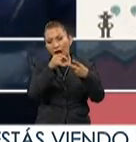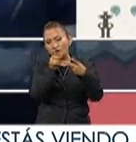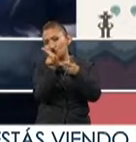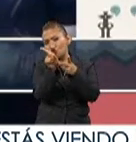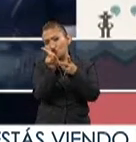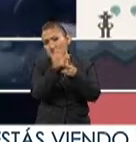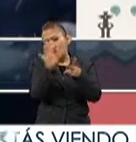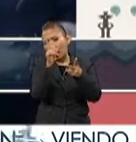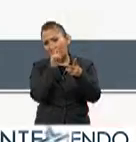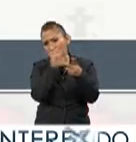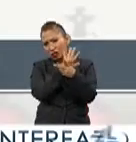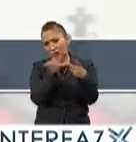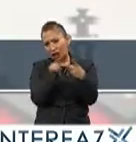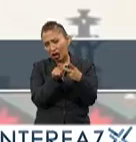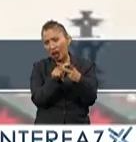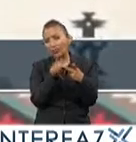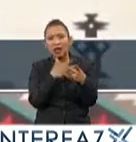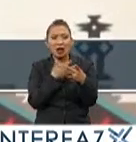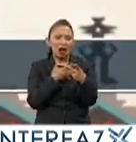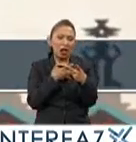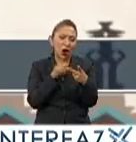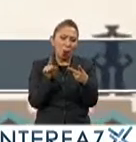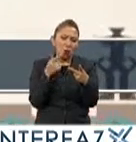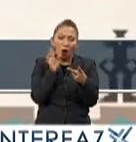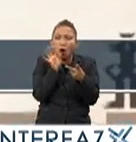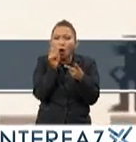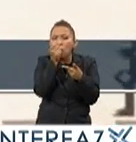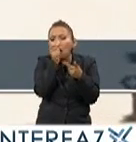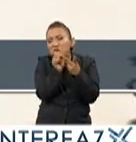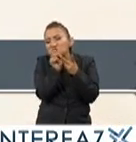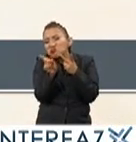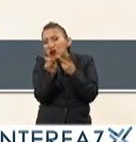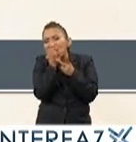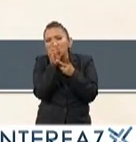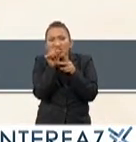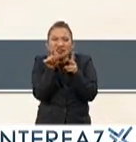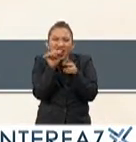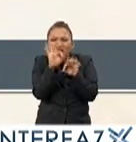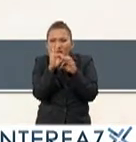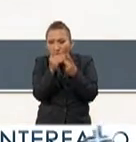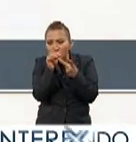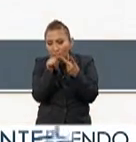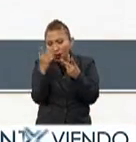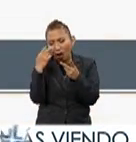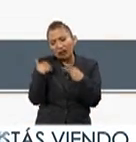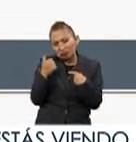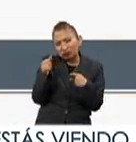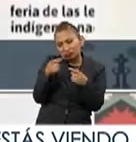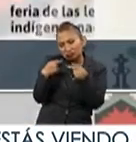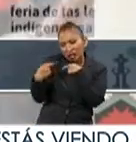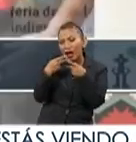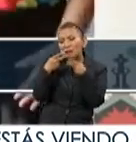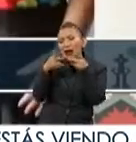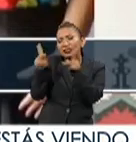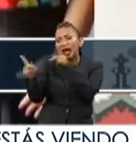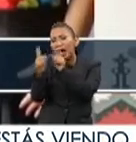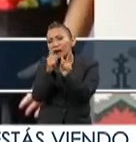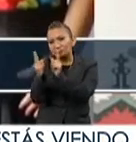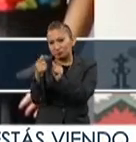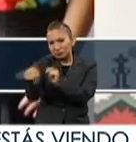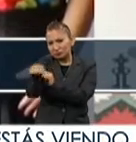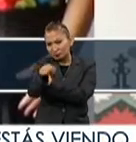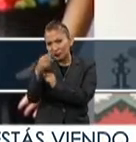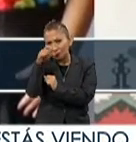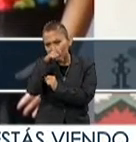variante. Es decir, tendrá como ligeras variaciones, pero se entienden, hay inteligibilidad entre las